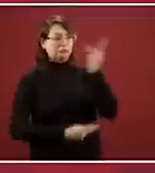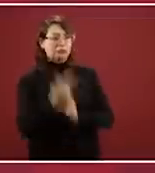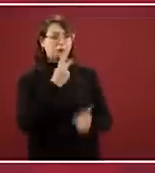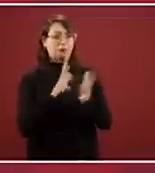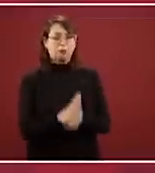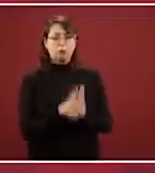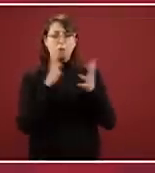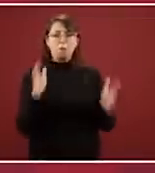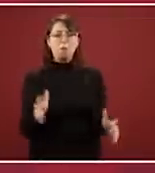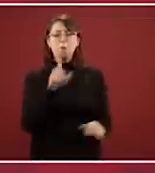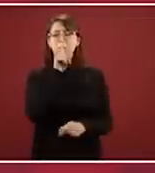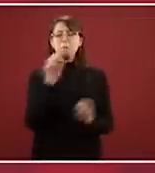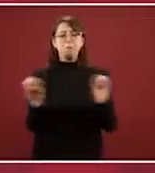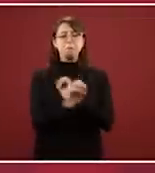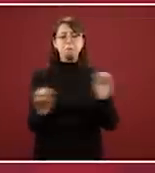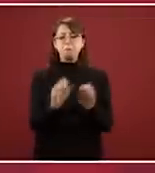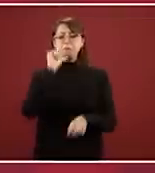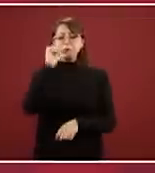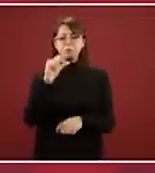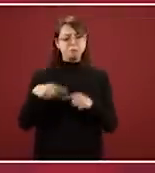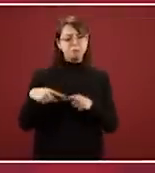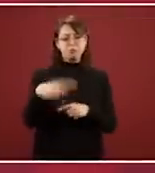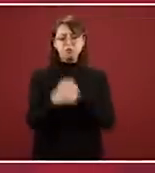Este año tampoco va a aumentar la deuda pública.